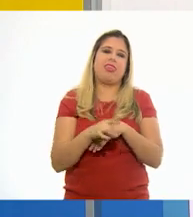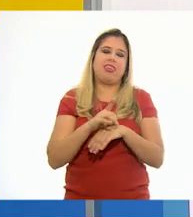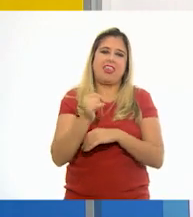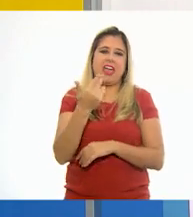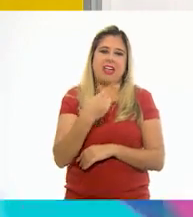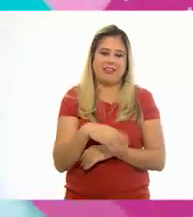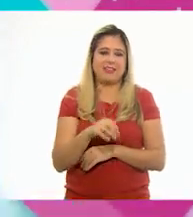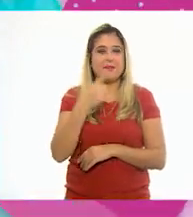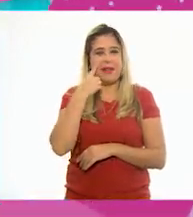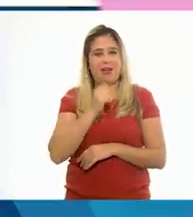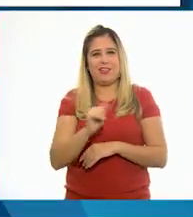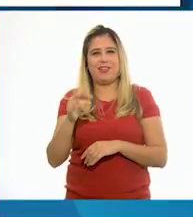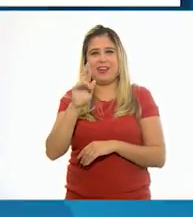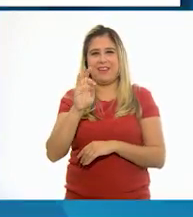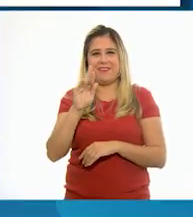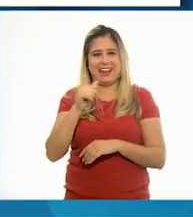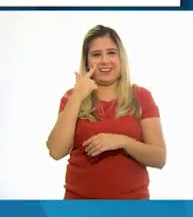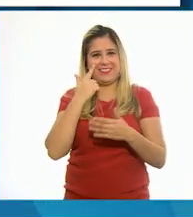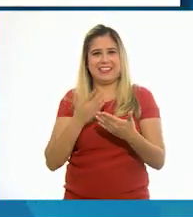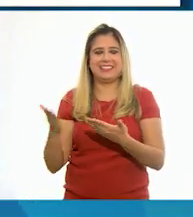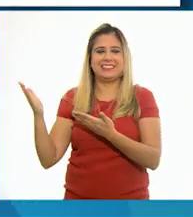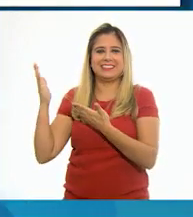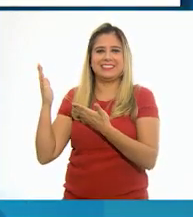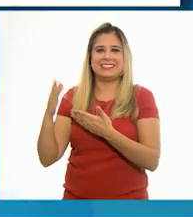Pongan atención.